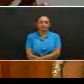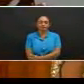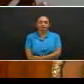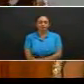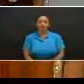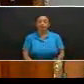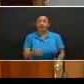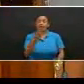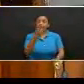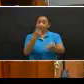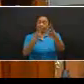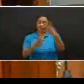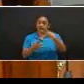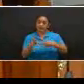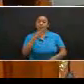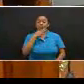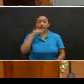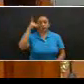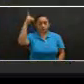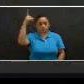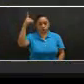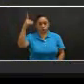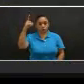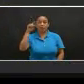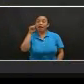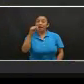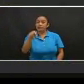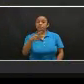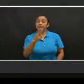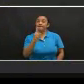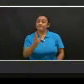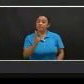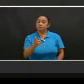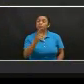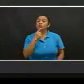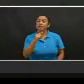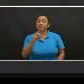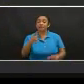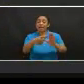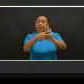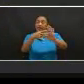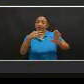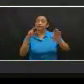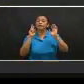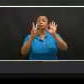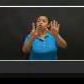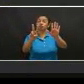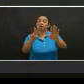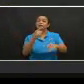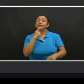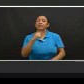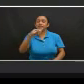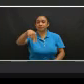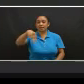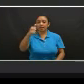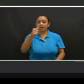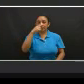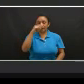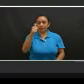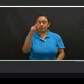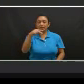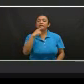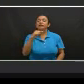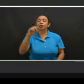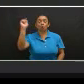Pero viene Dios y ahí mismo le dice en el verso 7, Natán le dijo entonces a